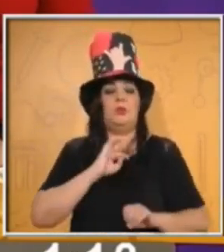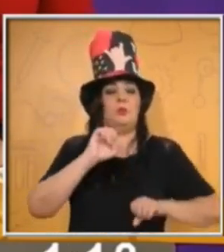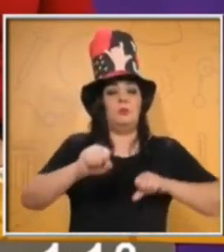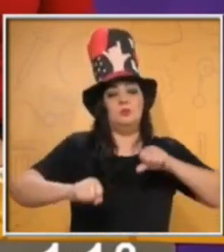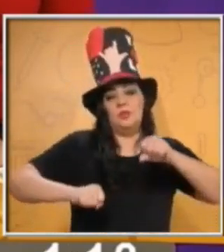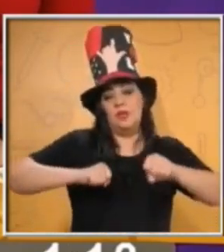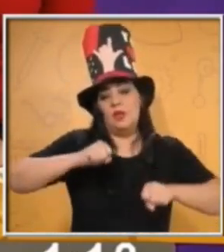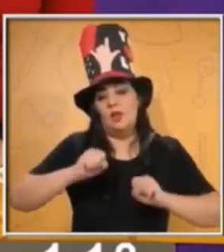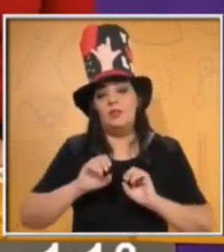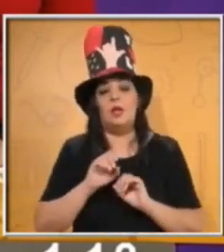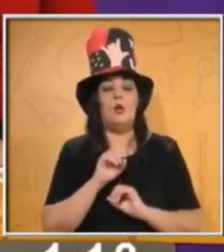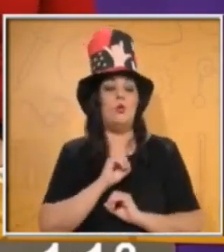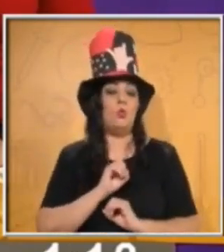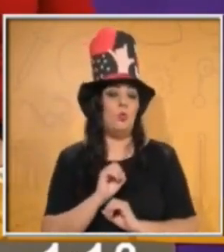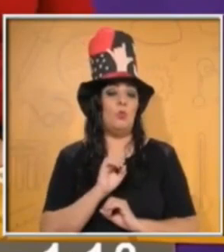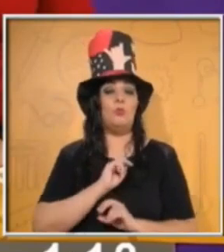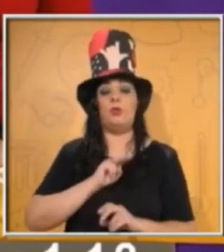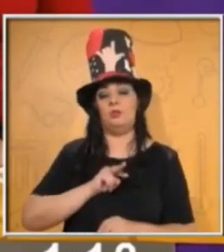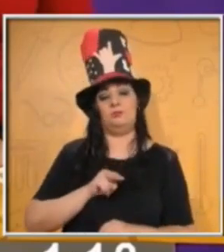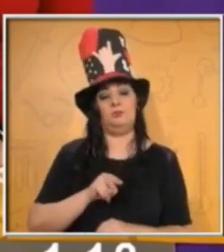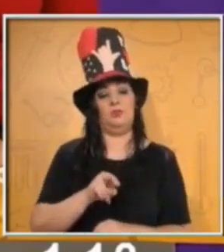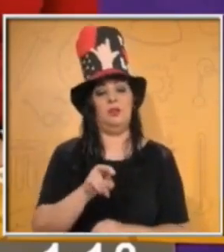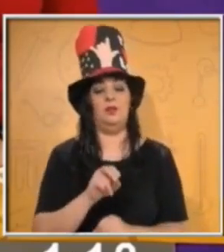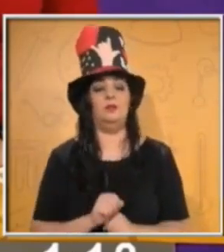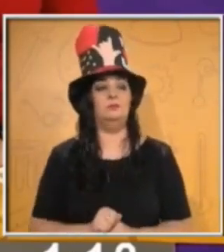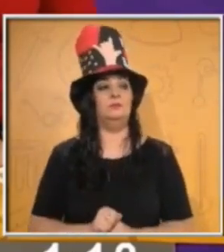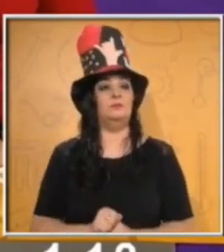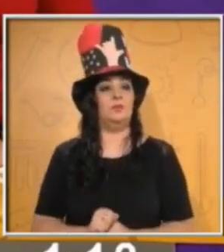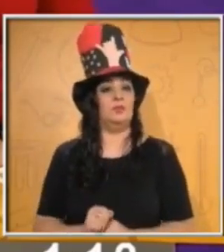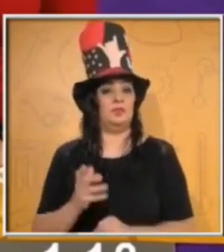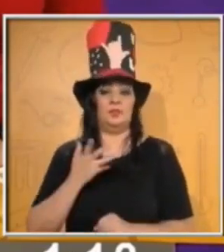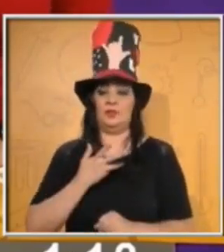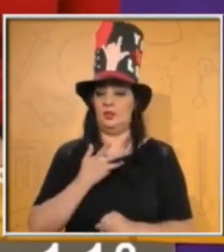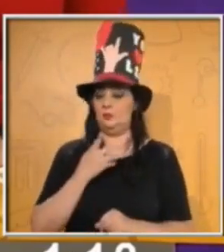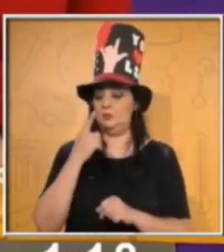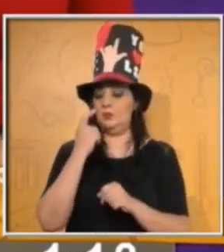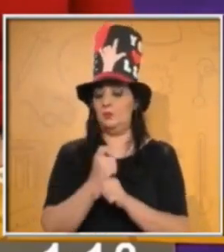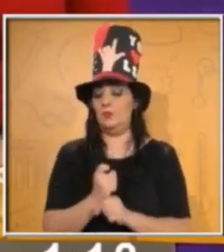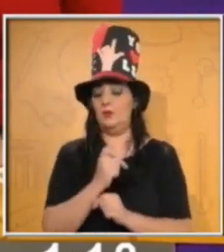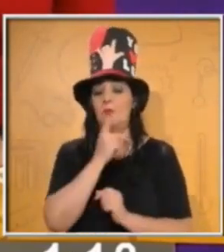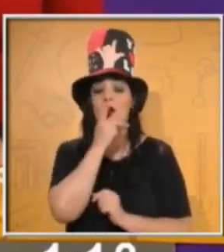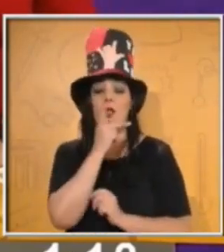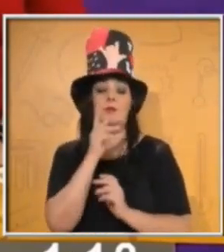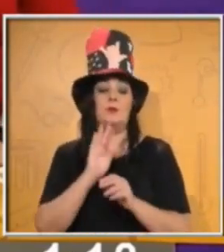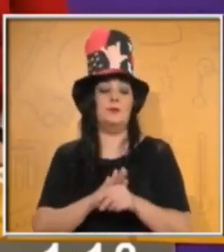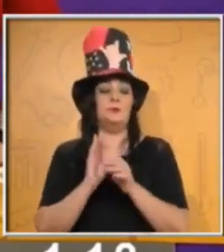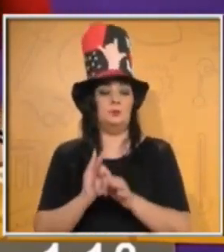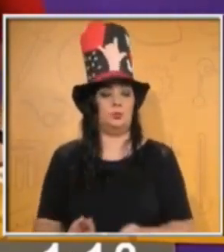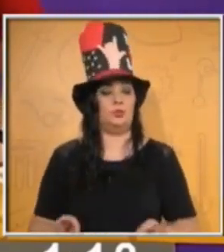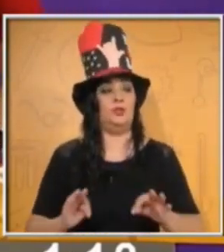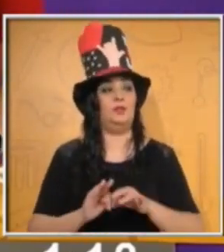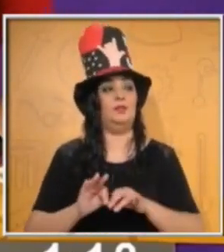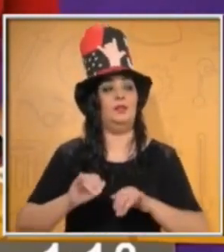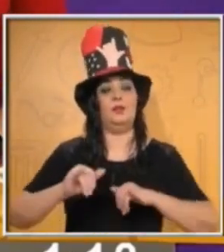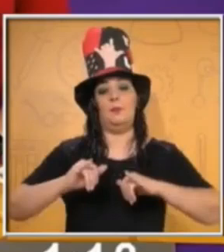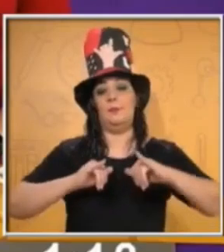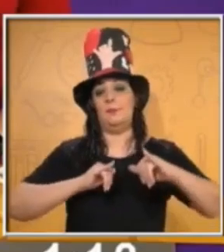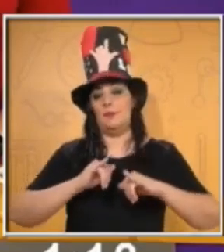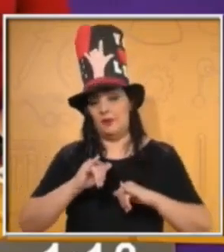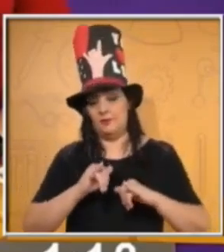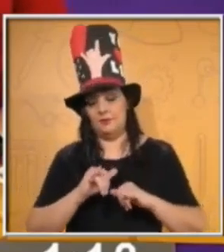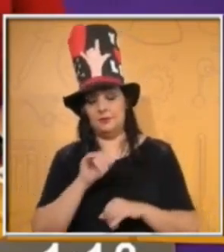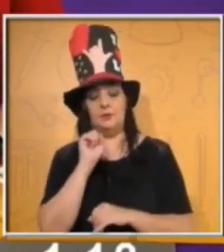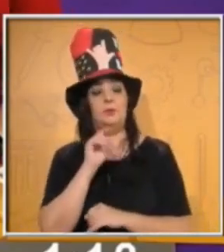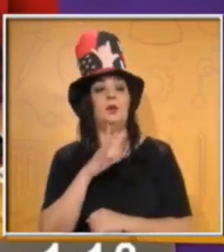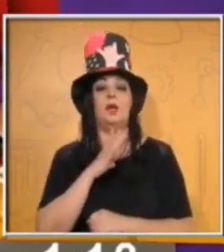o también podemos ir a pie, ¿verdad, maestra? Así es, entonces ya tenemos el primer concepto clave de la clase de matemáticas de hoy. Dentro de los